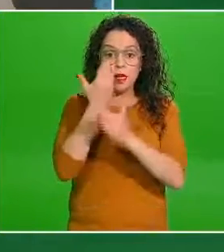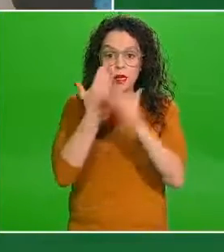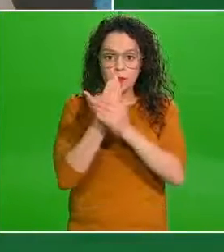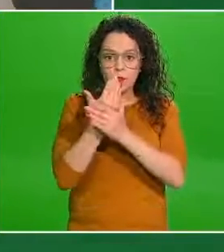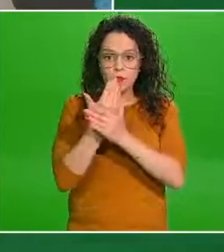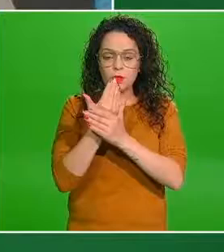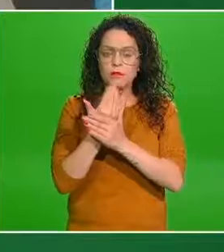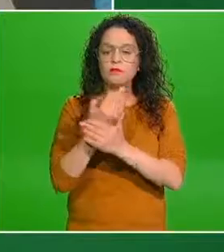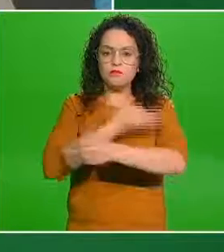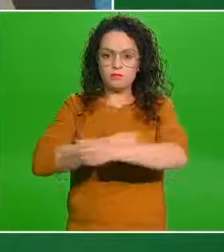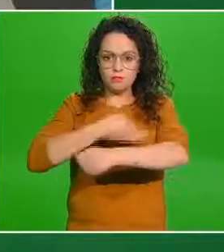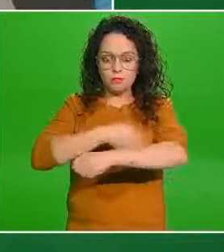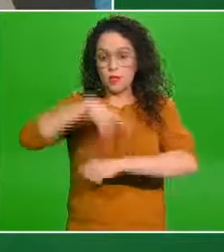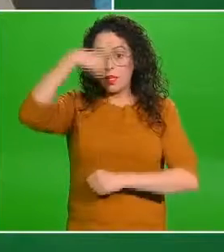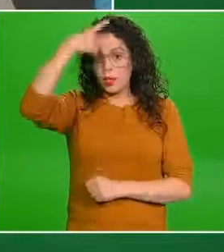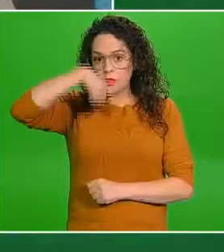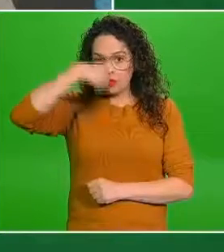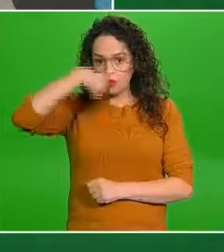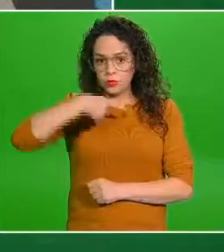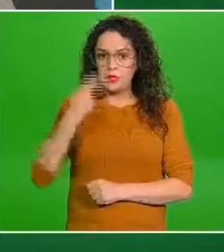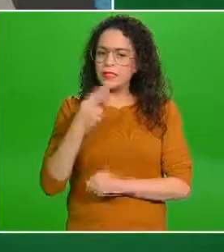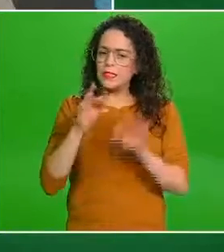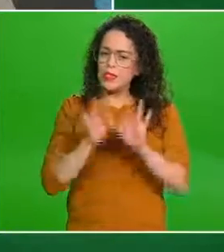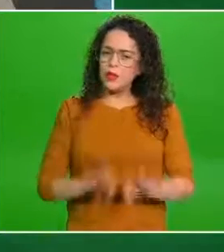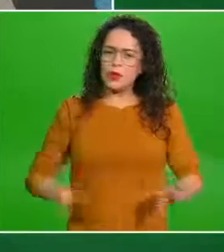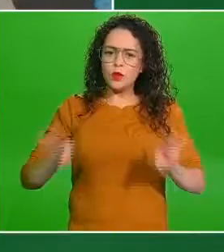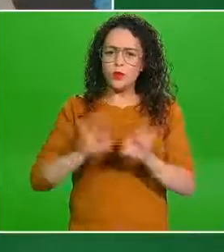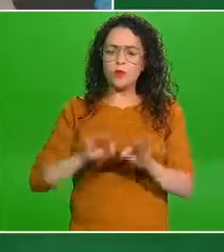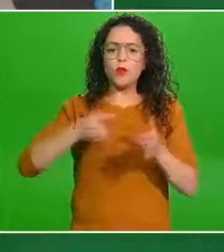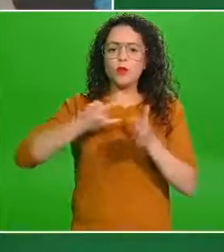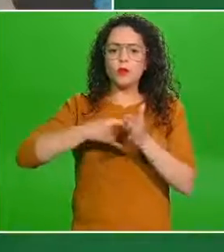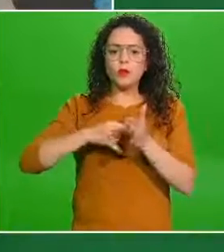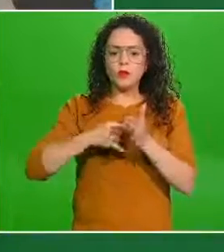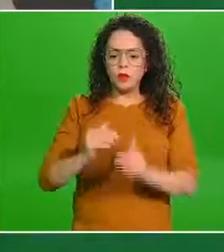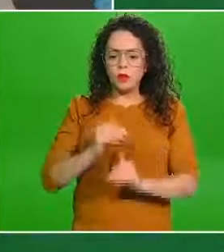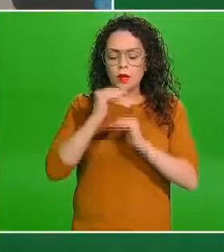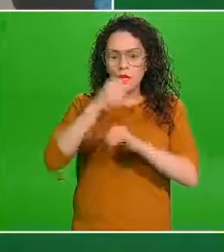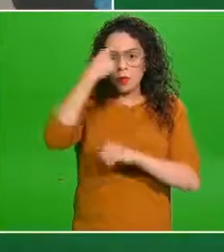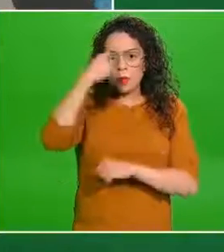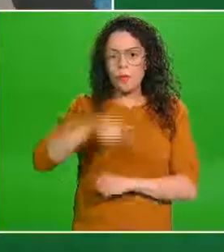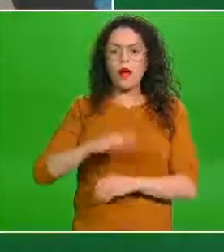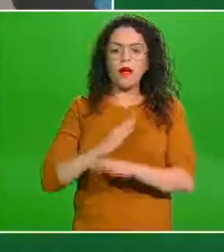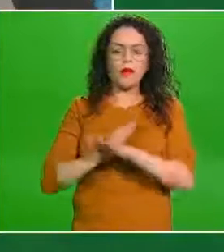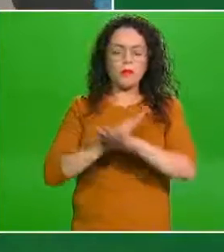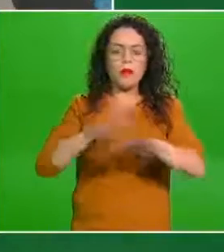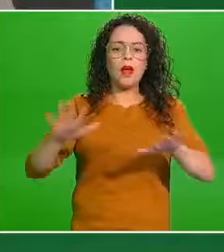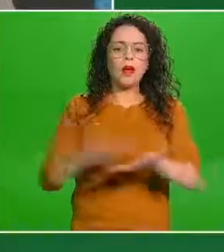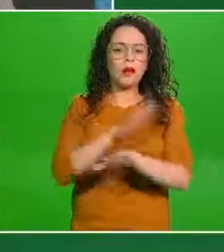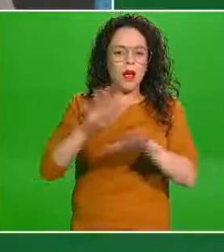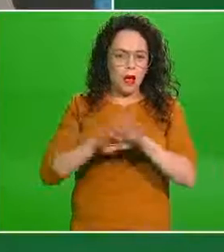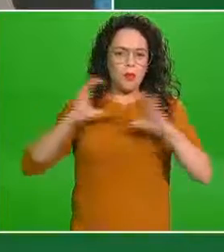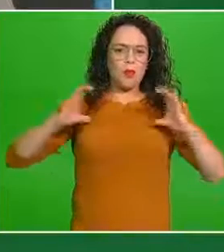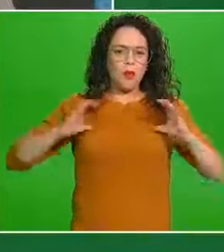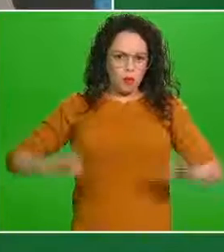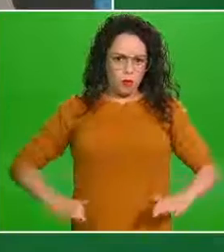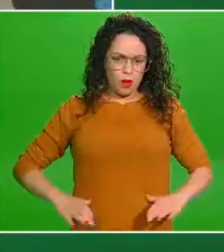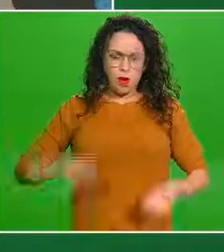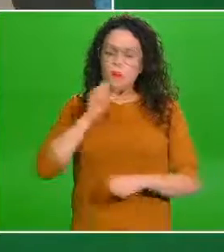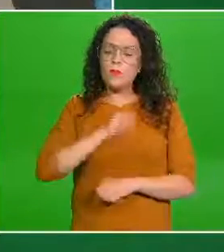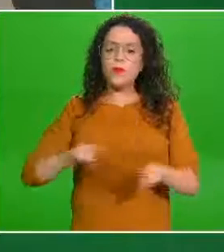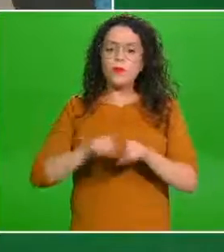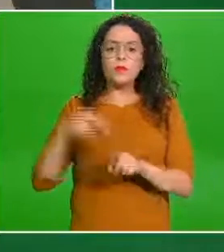cena. Es importante fijar horarios para evitar cambios en nuestro cuerpo. También es necesario